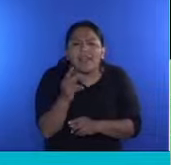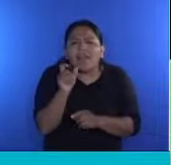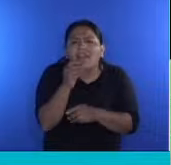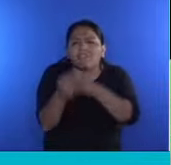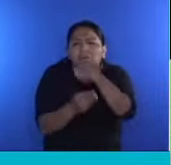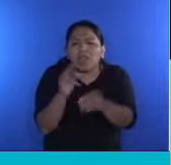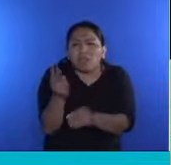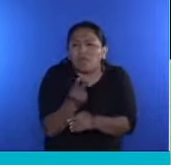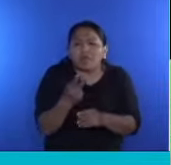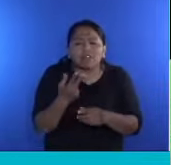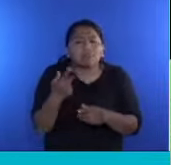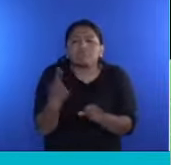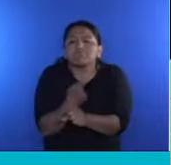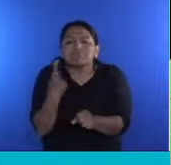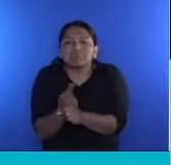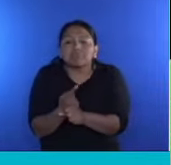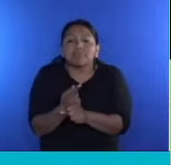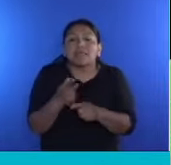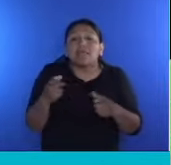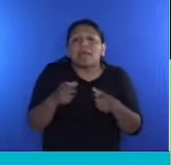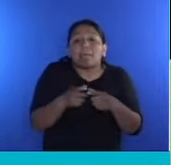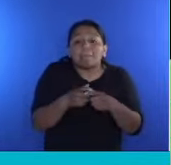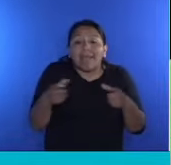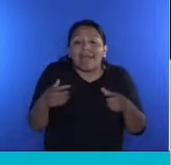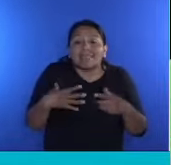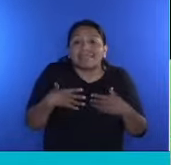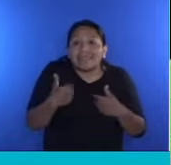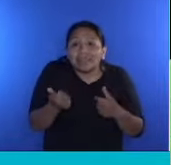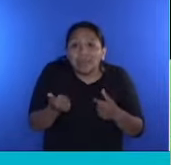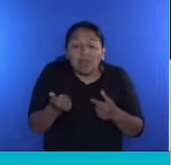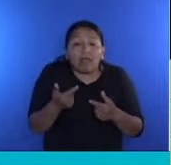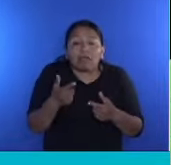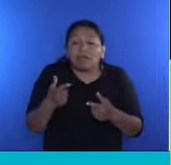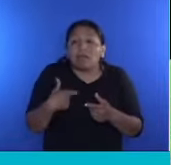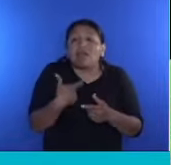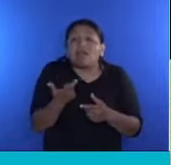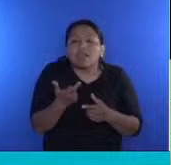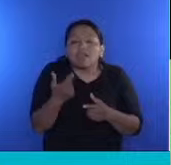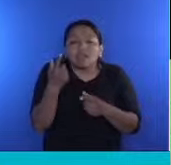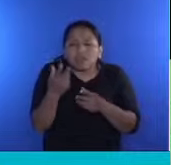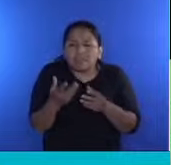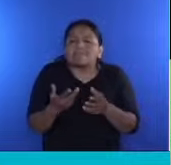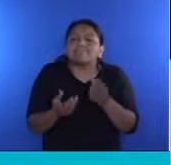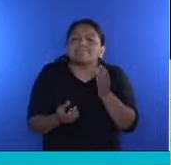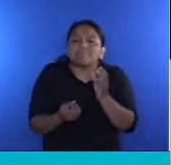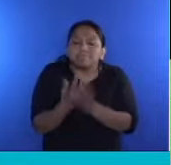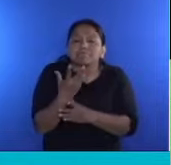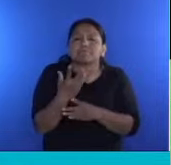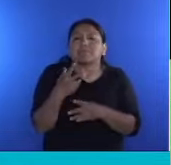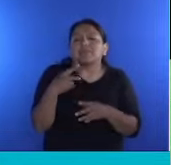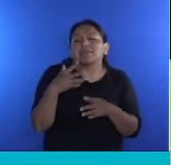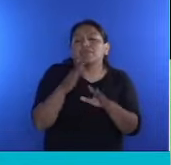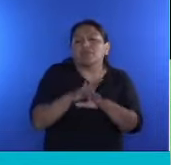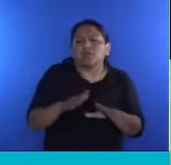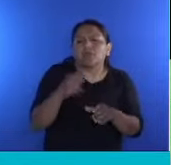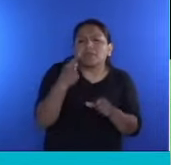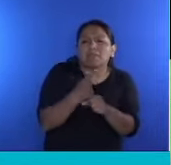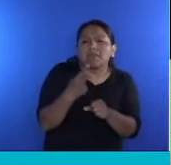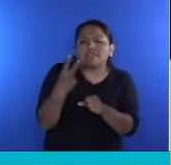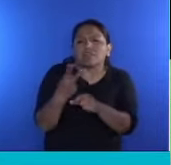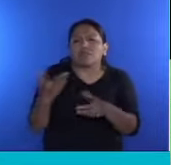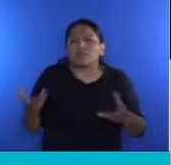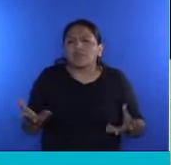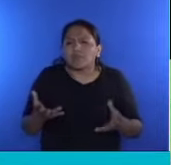Impusieron pases sanitarios donde realmente se crearon ciudadanos de primera y de segunda clase. Mientras